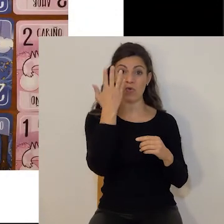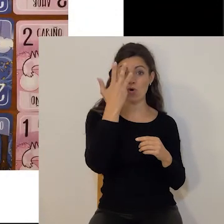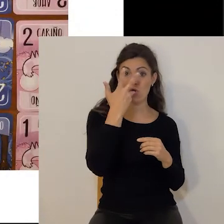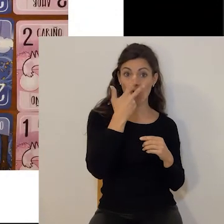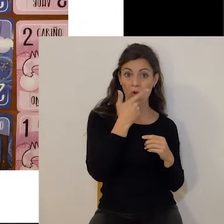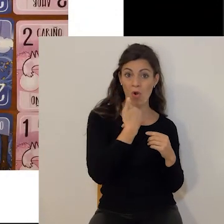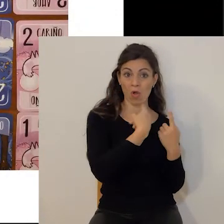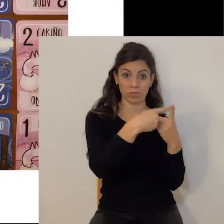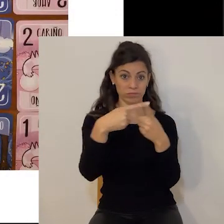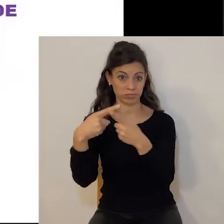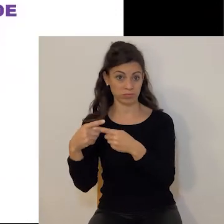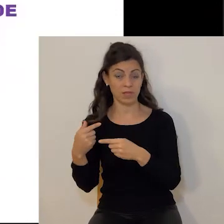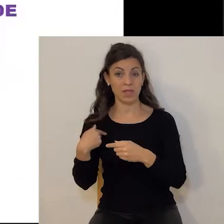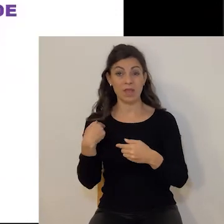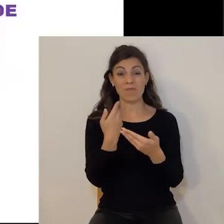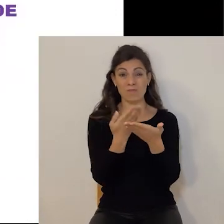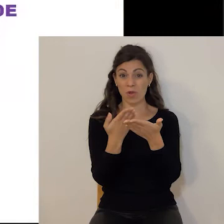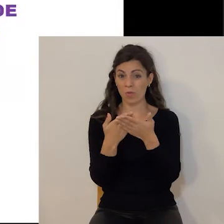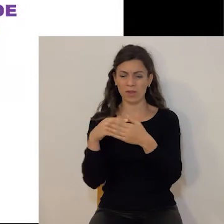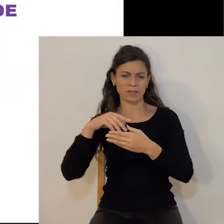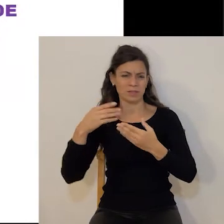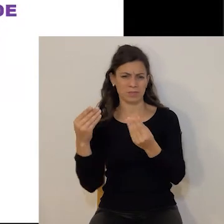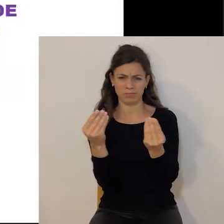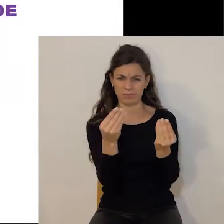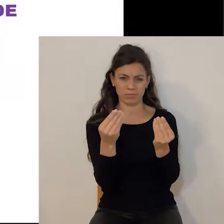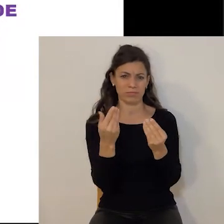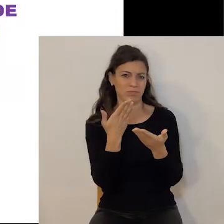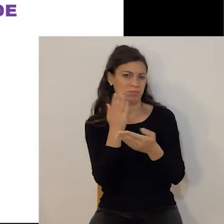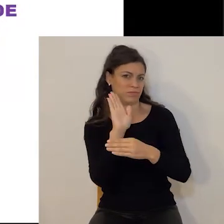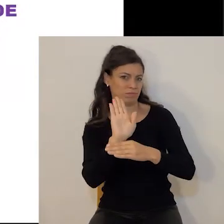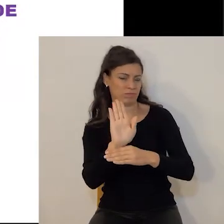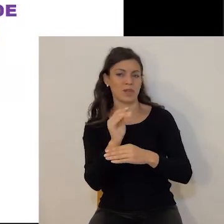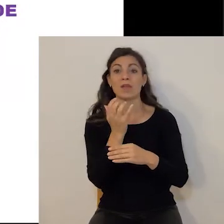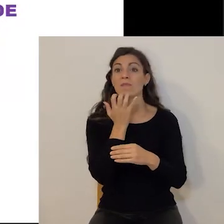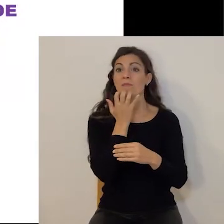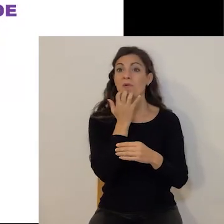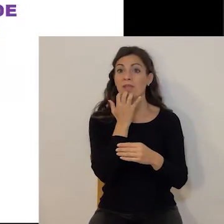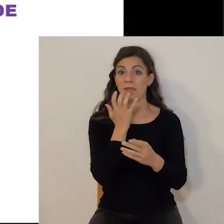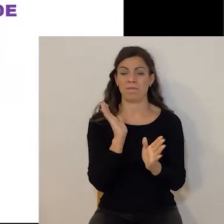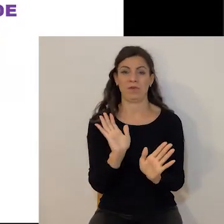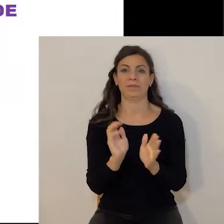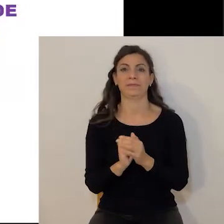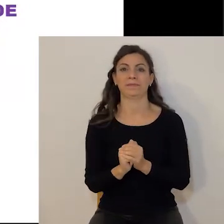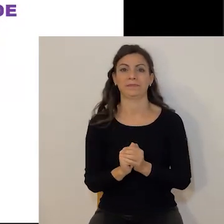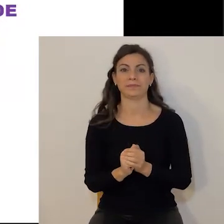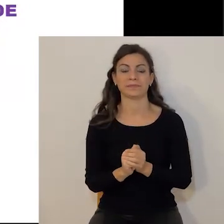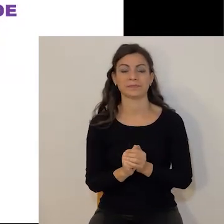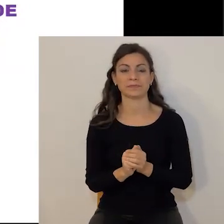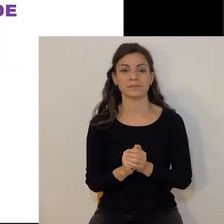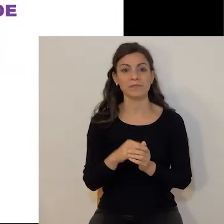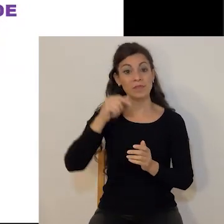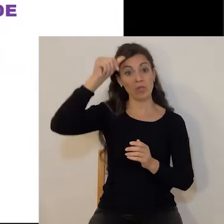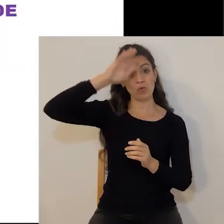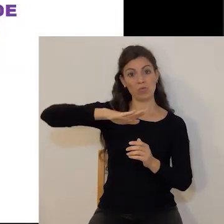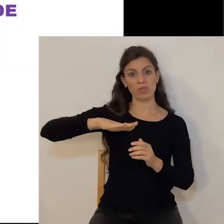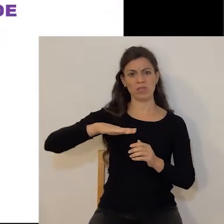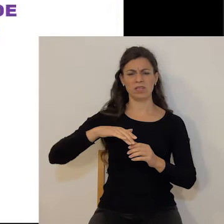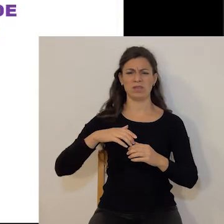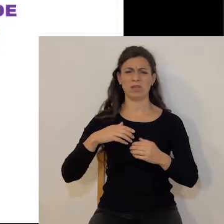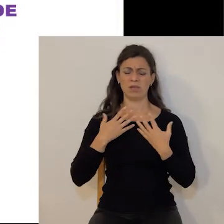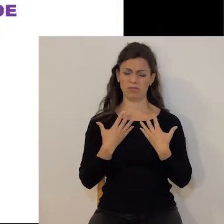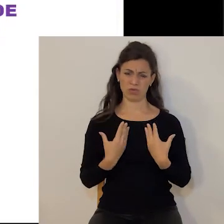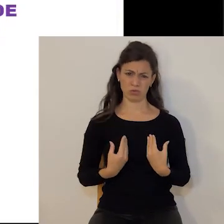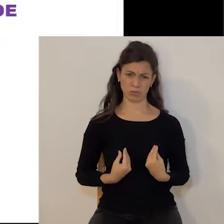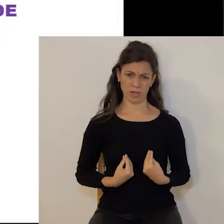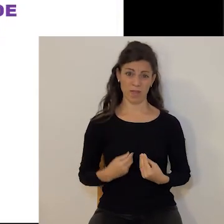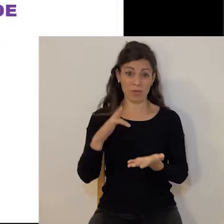Entonces hacemos muchas propuestas. Por ejemplo, esto es una de ellas. Por ejemplo, un niño frustrado me dice, cuando